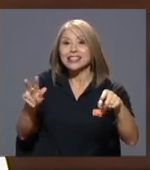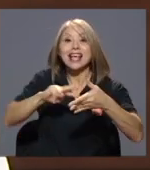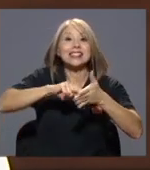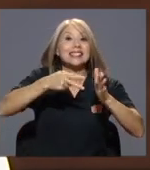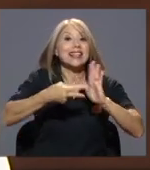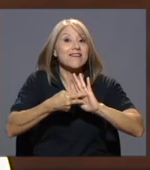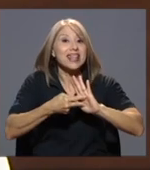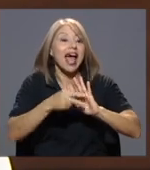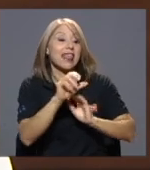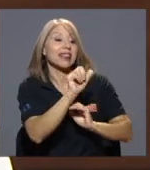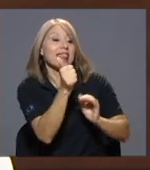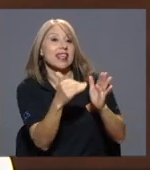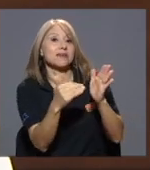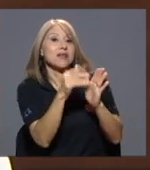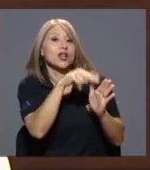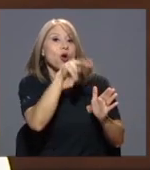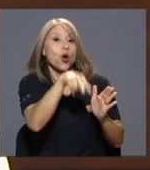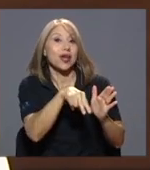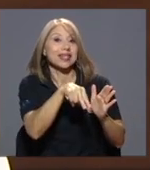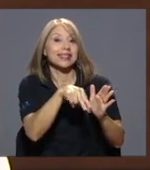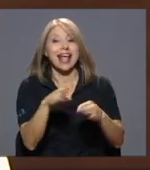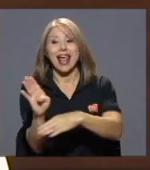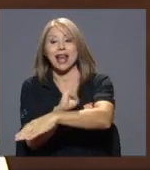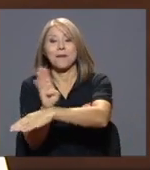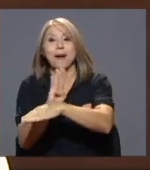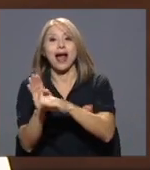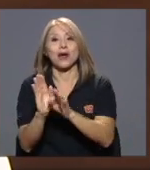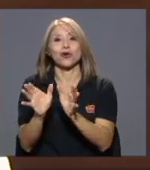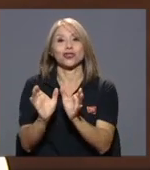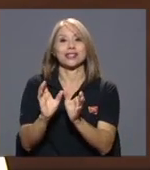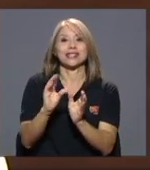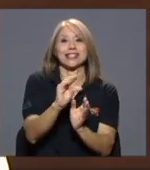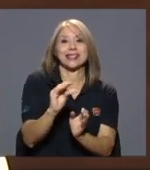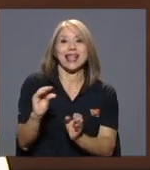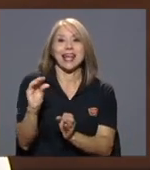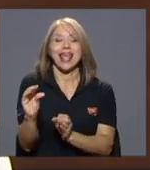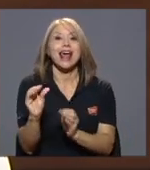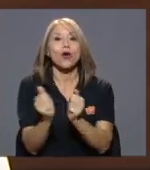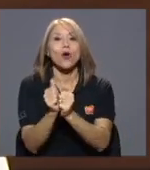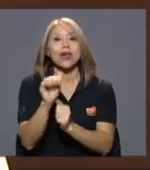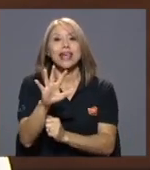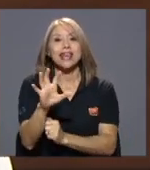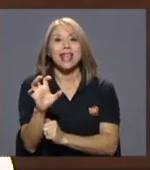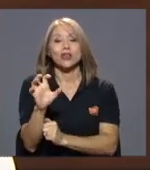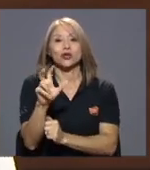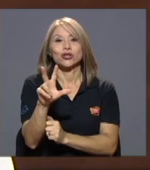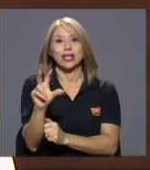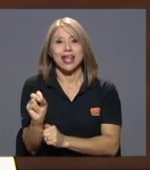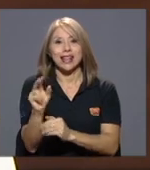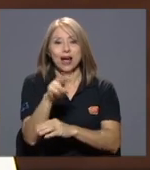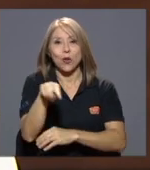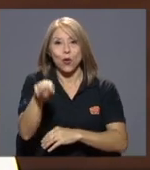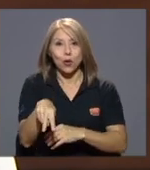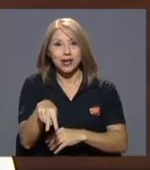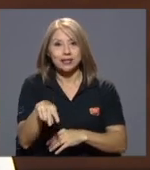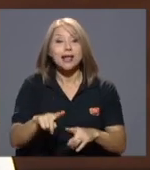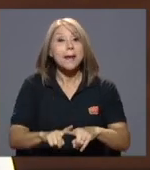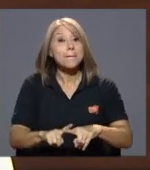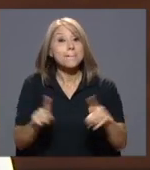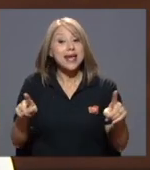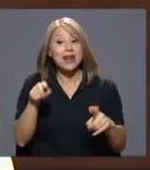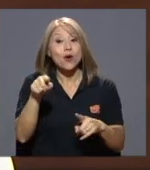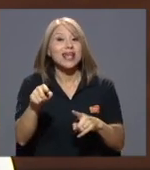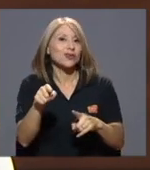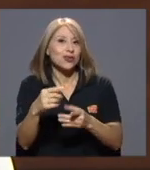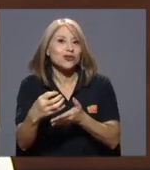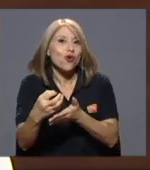colones usualmente, porque hay otros casos que después podemos ver algunas excepciones, que es un poco menos. O sea, pero lo cierto del caso